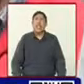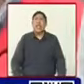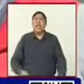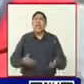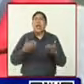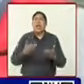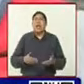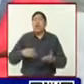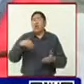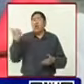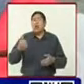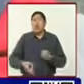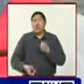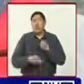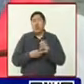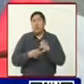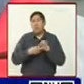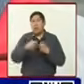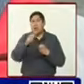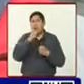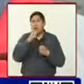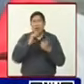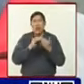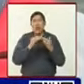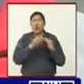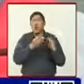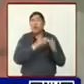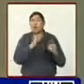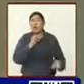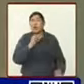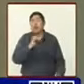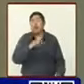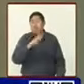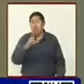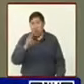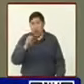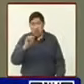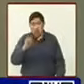Tenemos otra represa de la comunidad Miyuni.